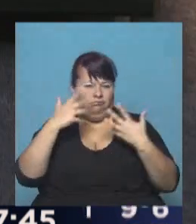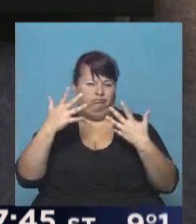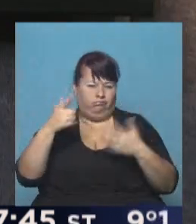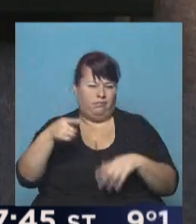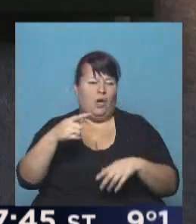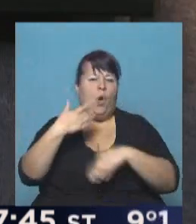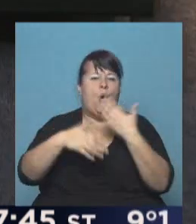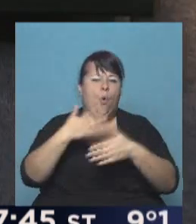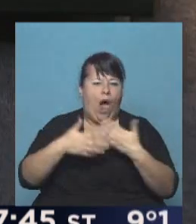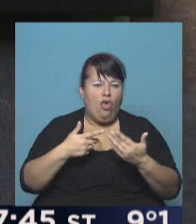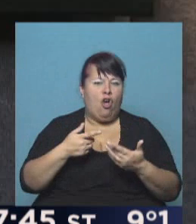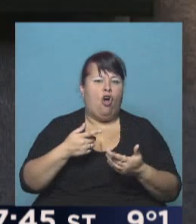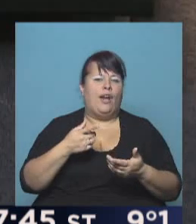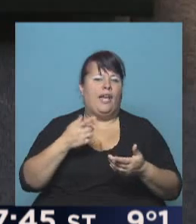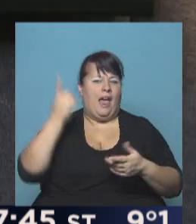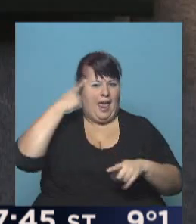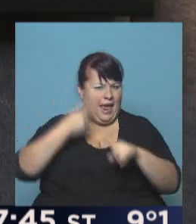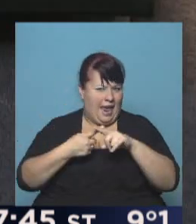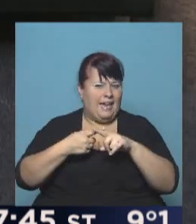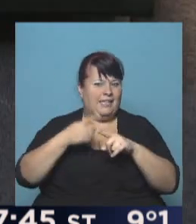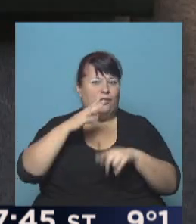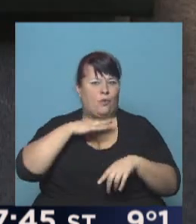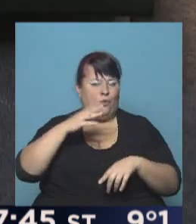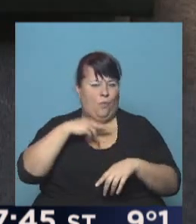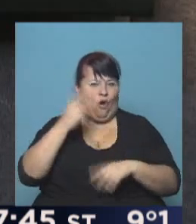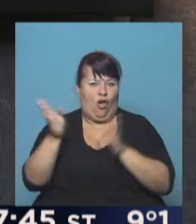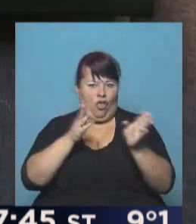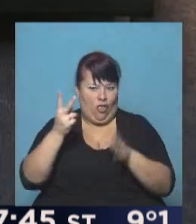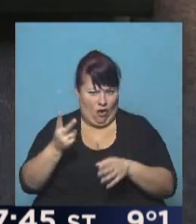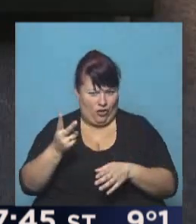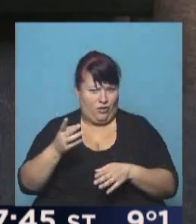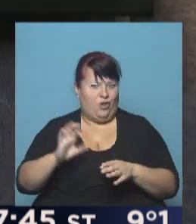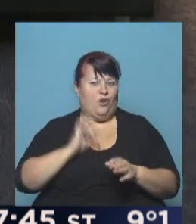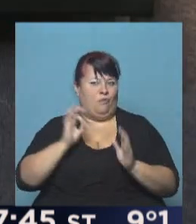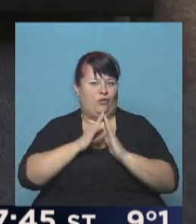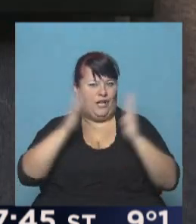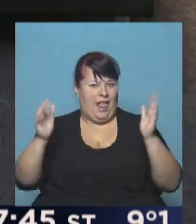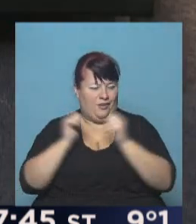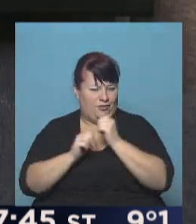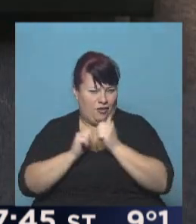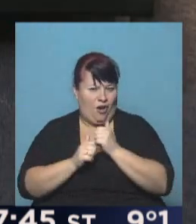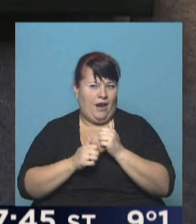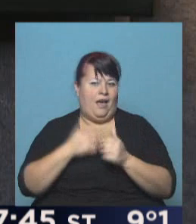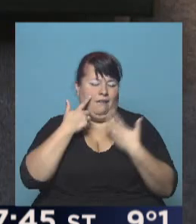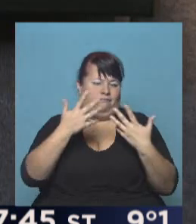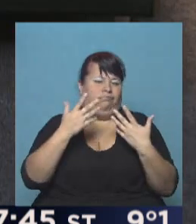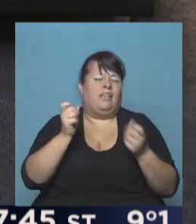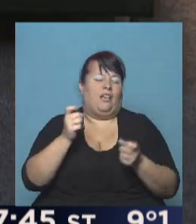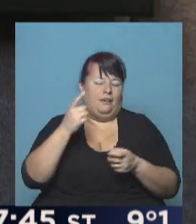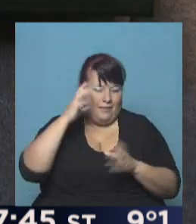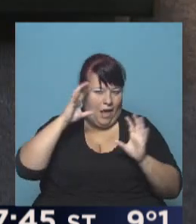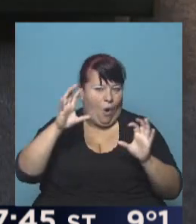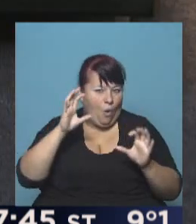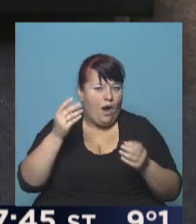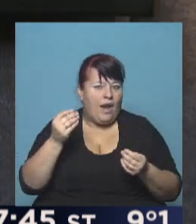¿no? Con jugadores que disputaron o que vistieron esas dos camisetas a lo largo de la historia, entre los más reconocidos y que uno